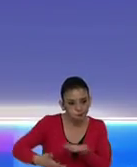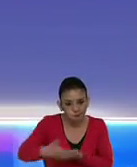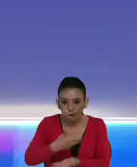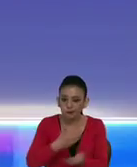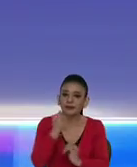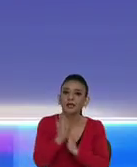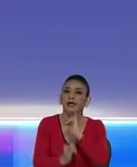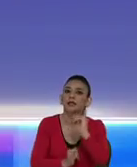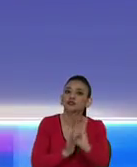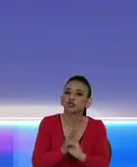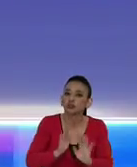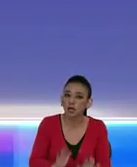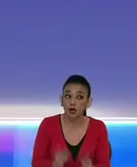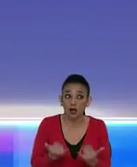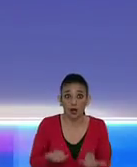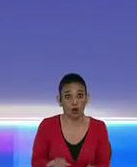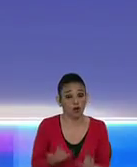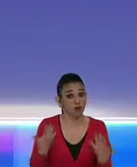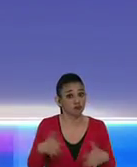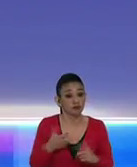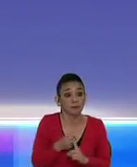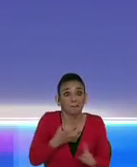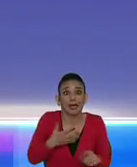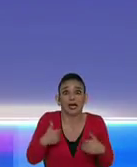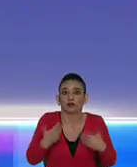las consecuencias que tiene esta prohibición.